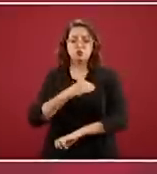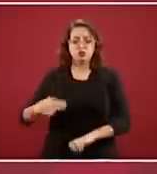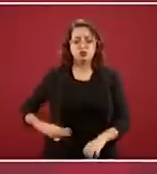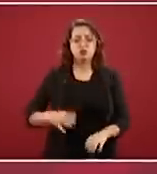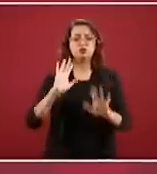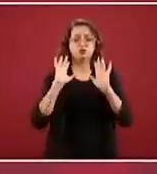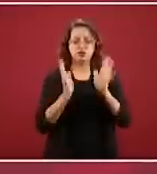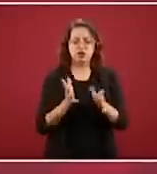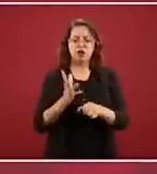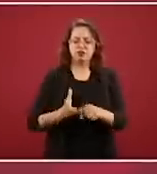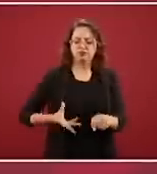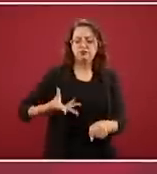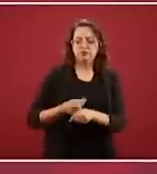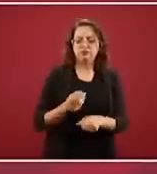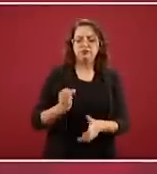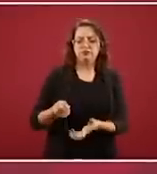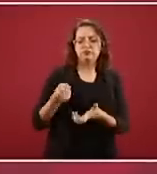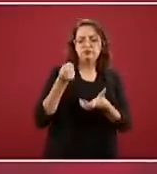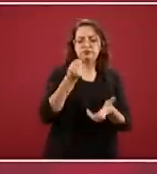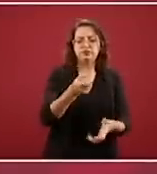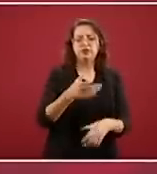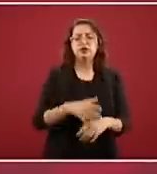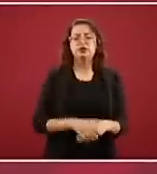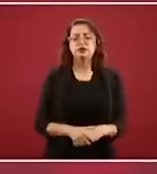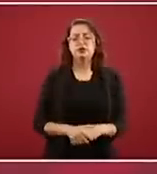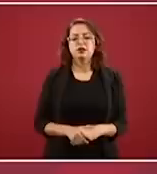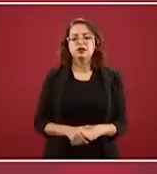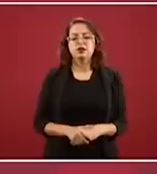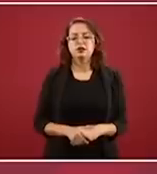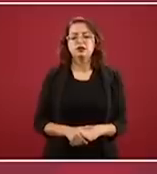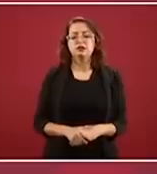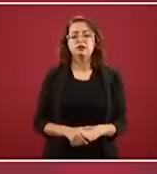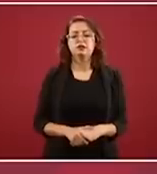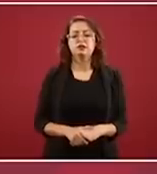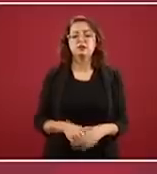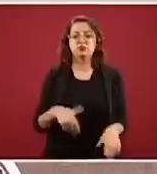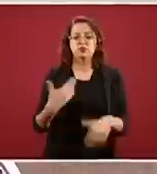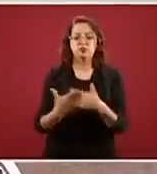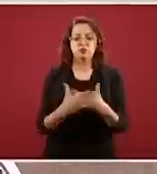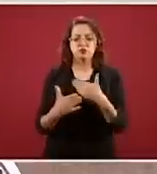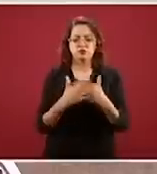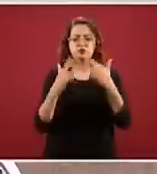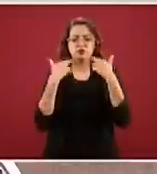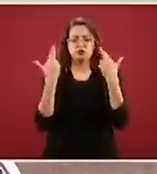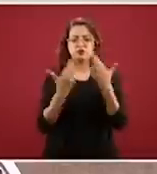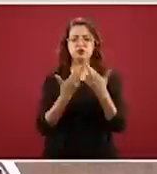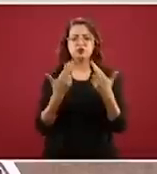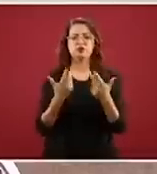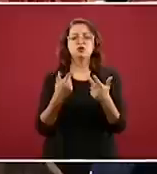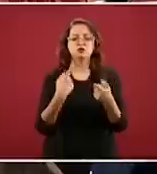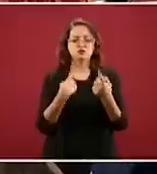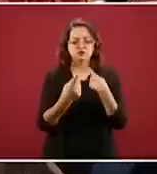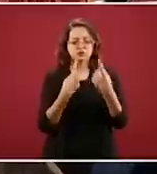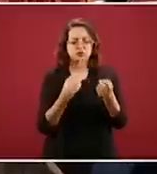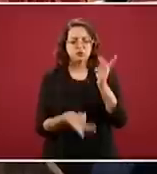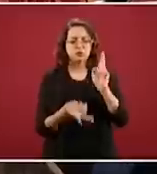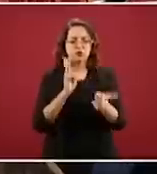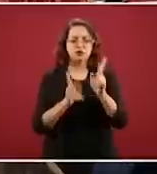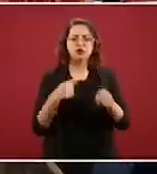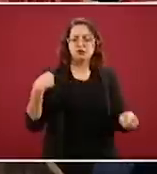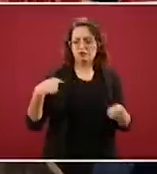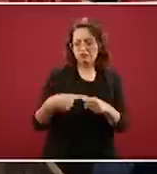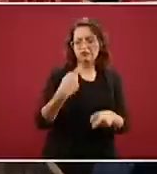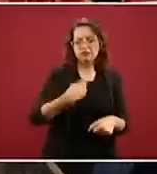municipios. Sobre este tema se va a hablar en la próxima reunión esta